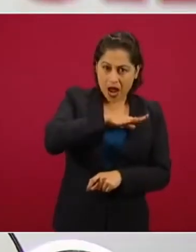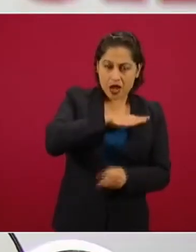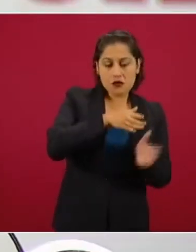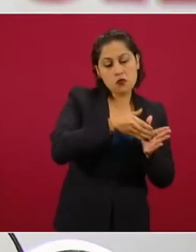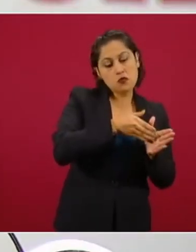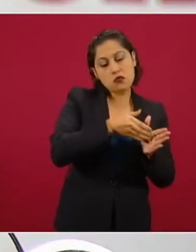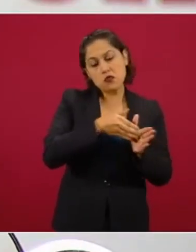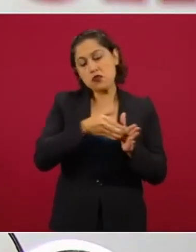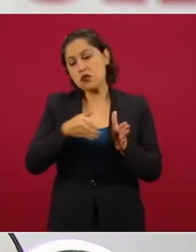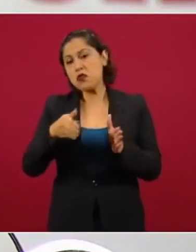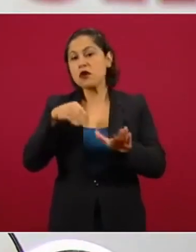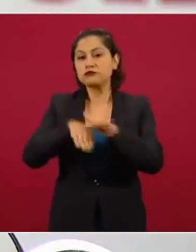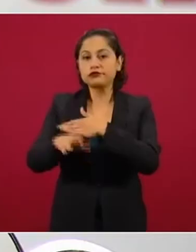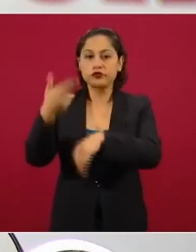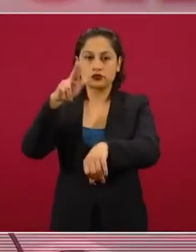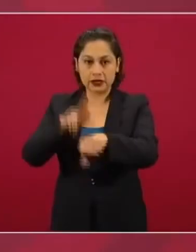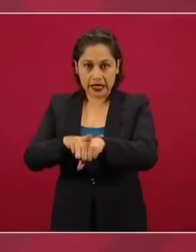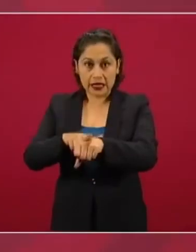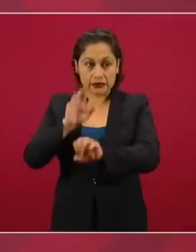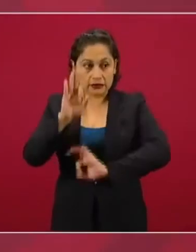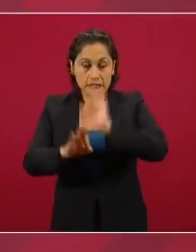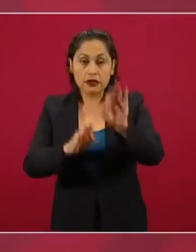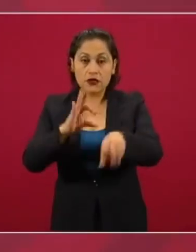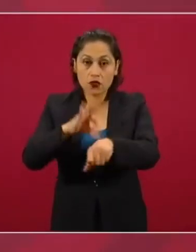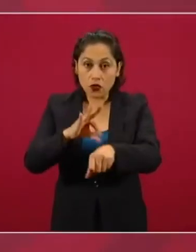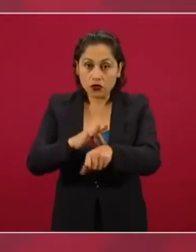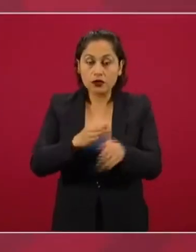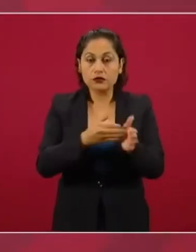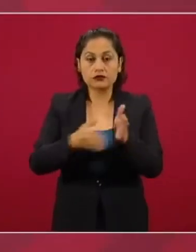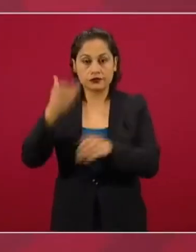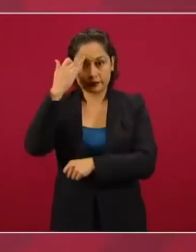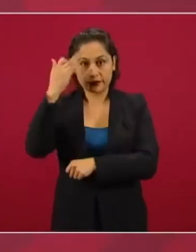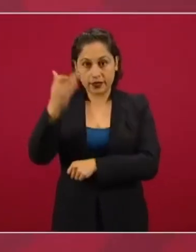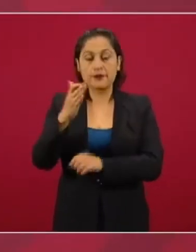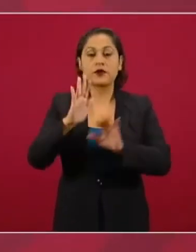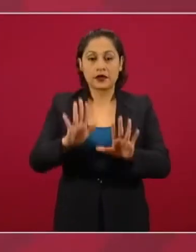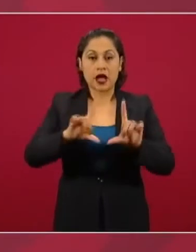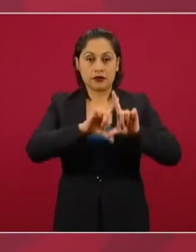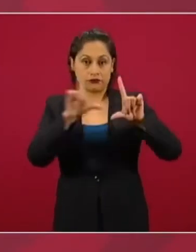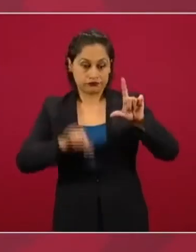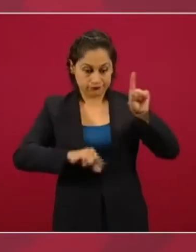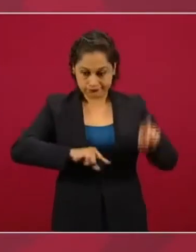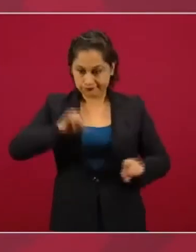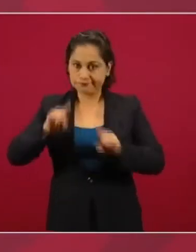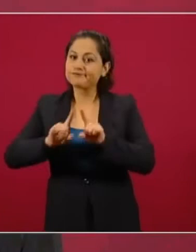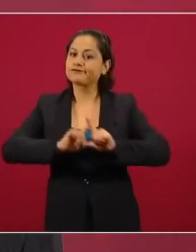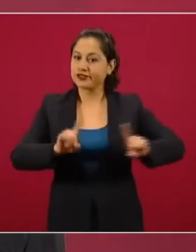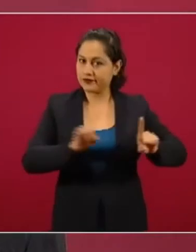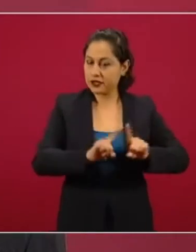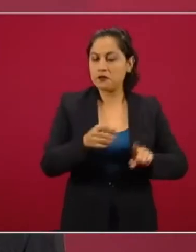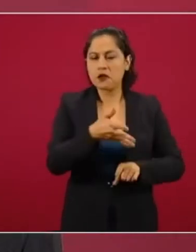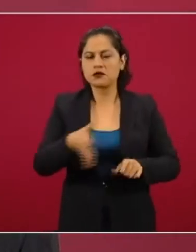a la atención médica. Tenemos importante variabilidad a nivel nacional, con un promedio de